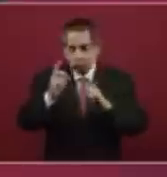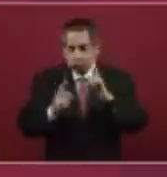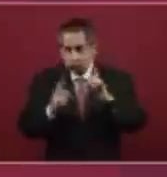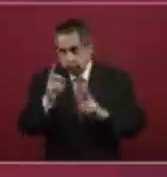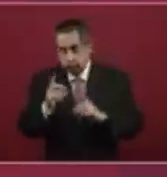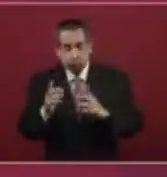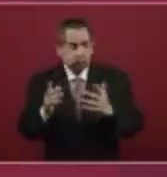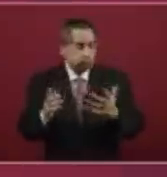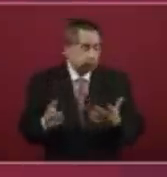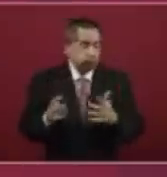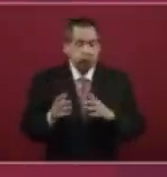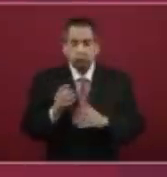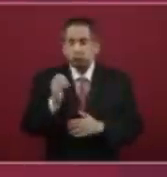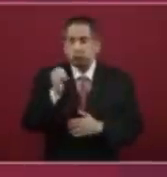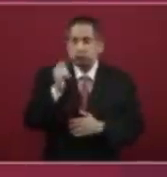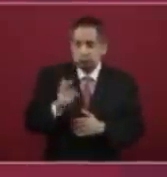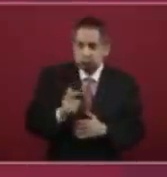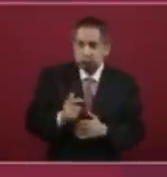sobre algunas